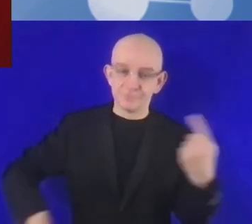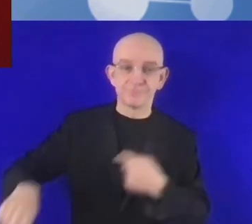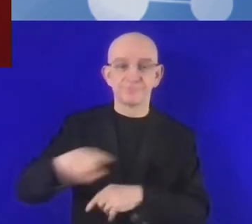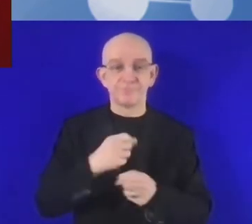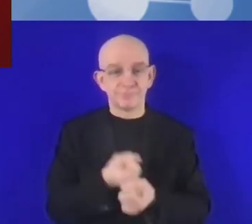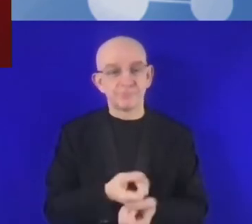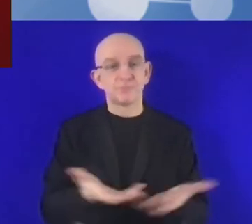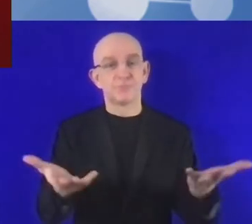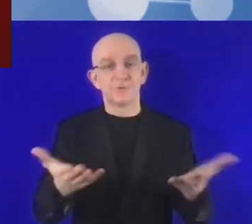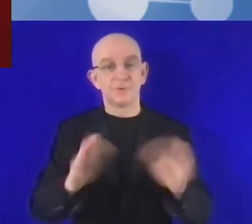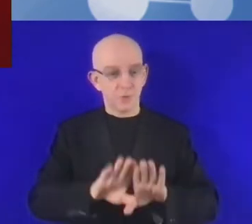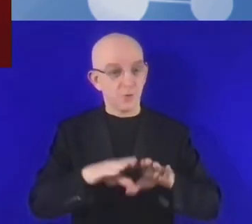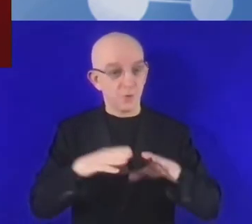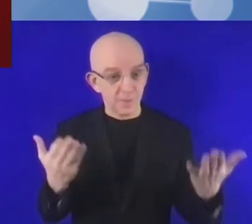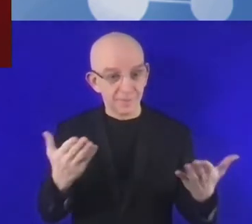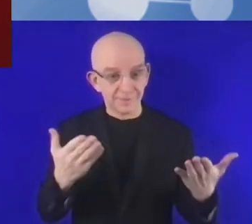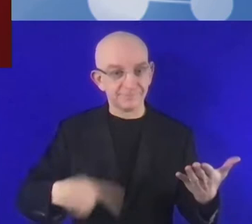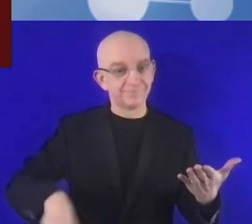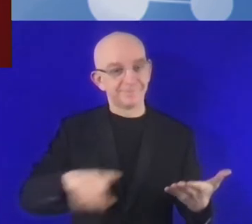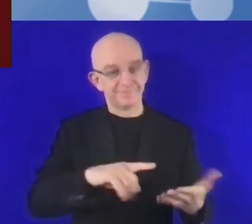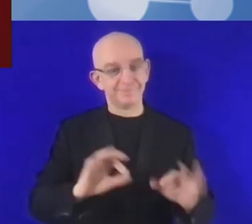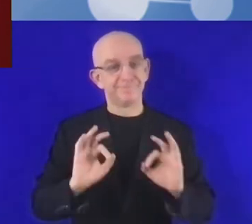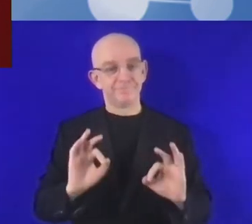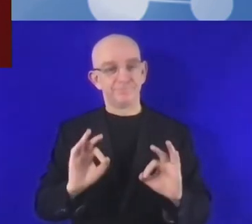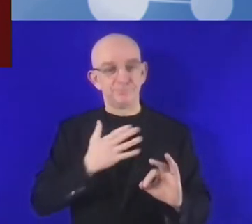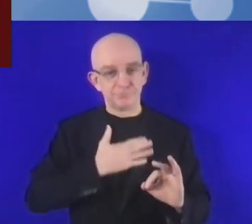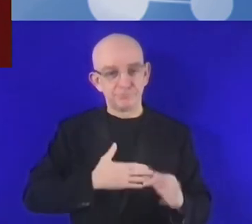libre, abierto y sin divisiones.